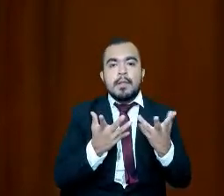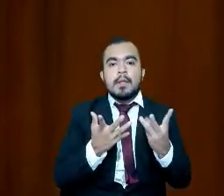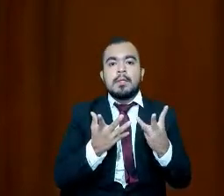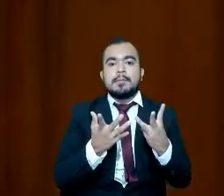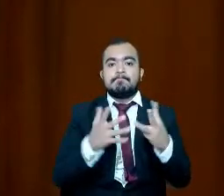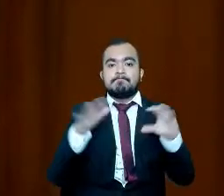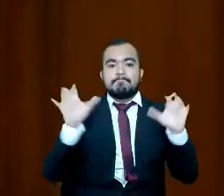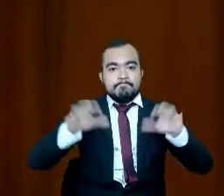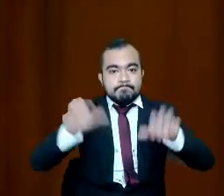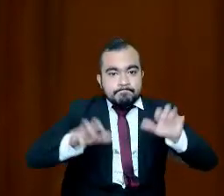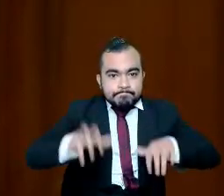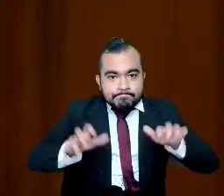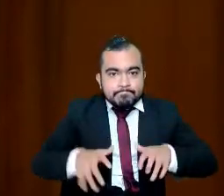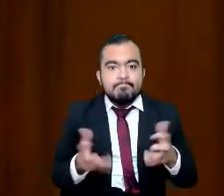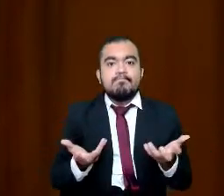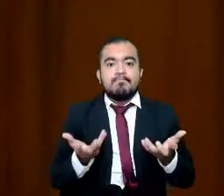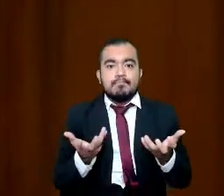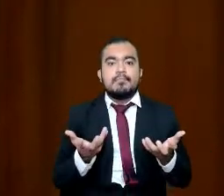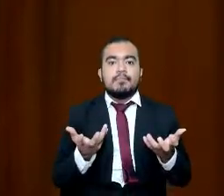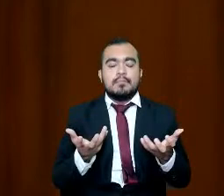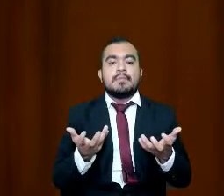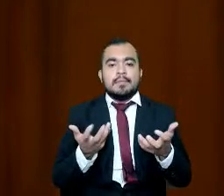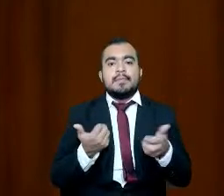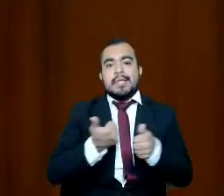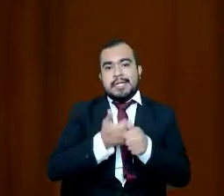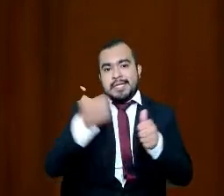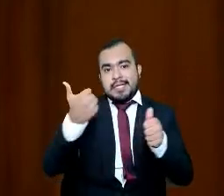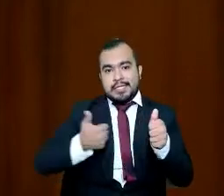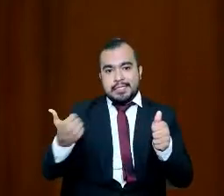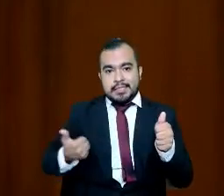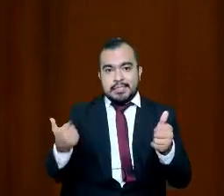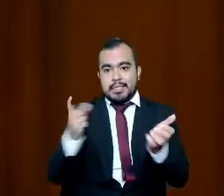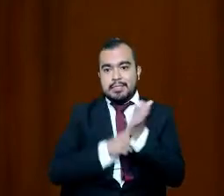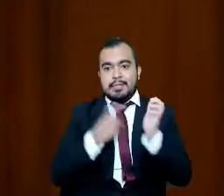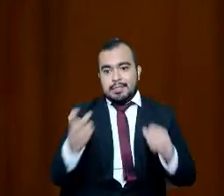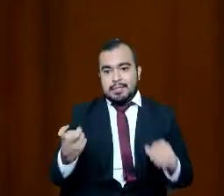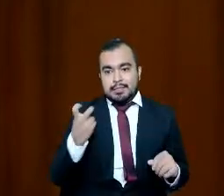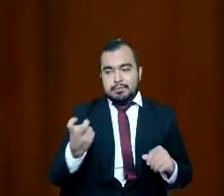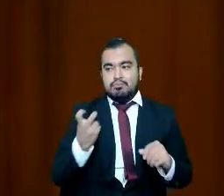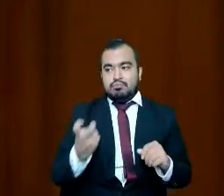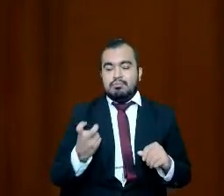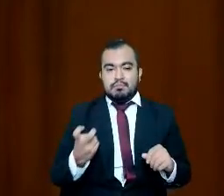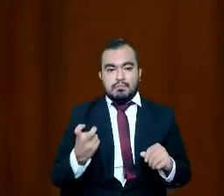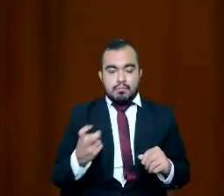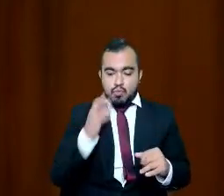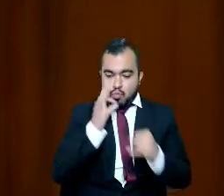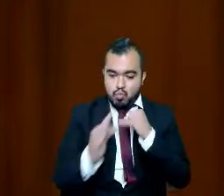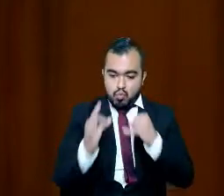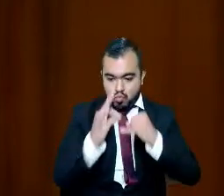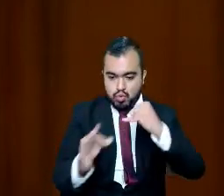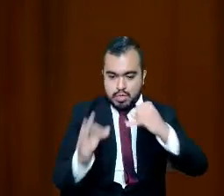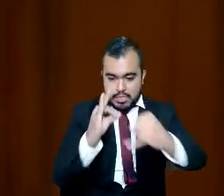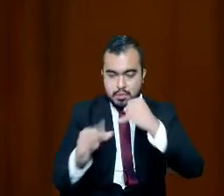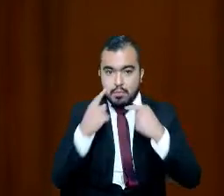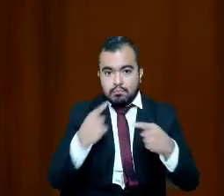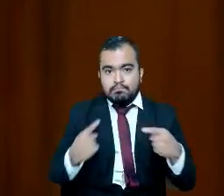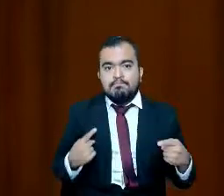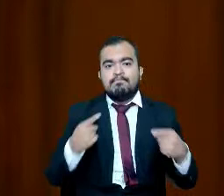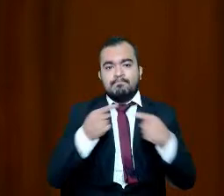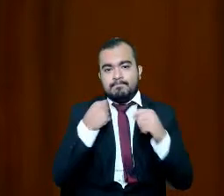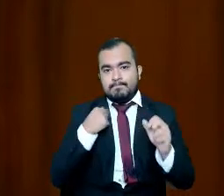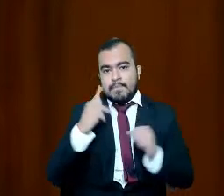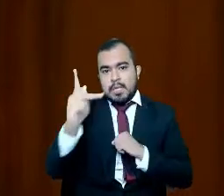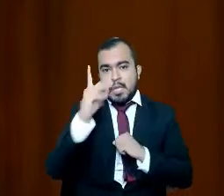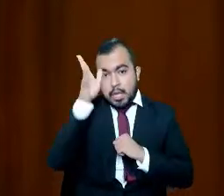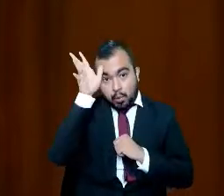precipitaciones. Entonces, y el rezago que tenemos contra es lo que en los últimos, ustedes lo han notado, yo concuerdo con ustedes, tenemos